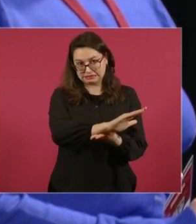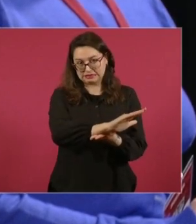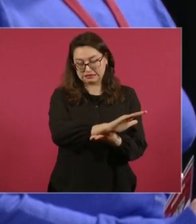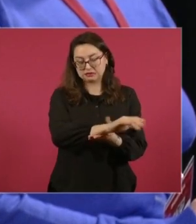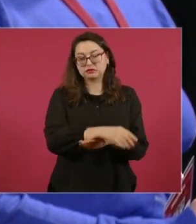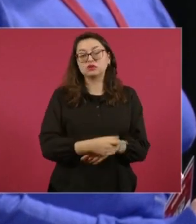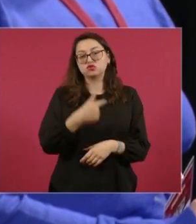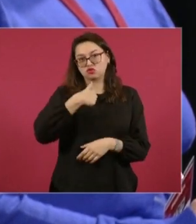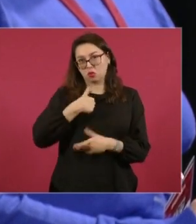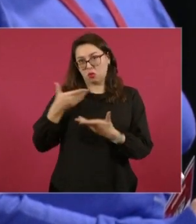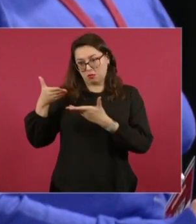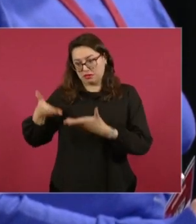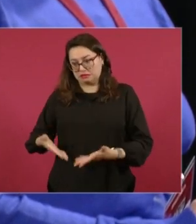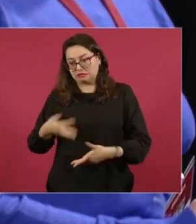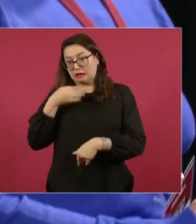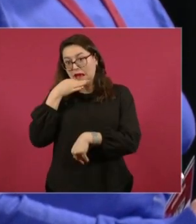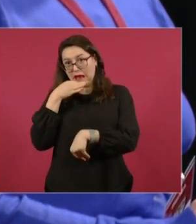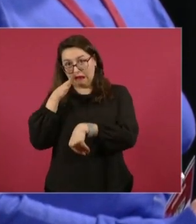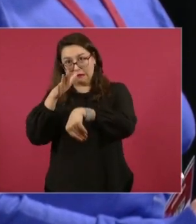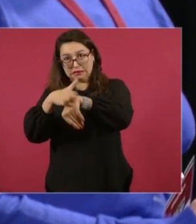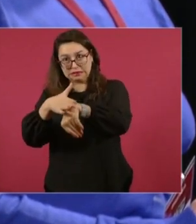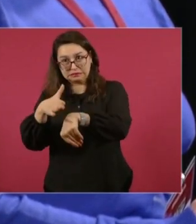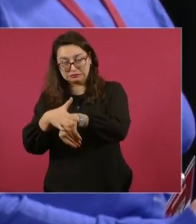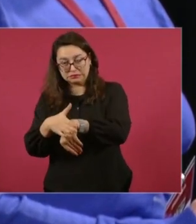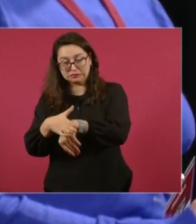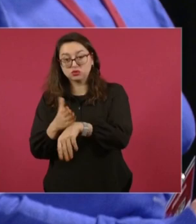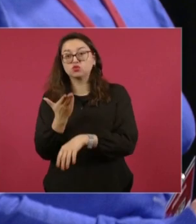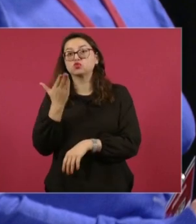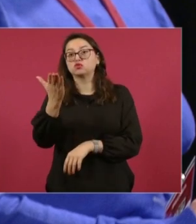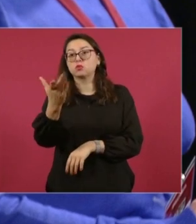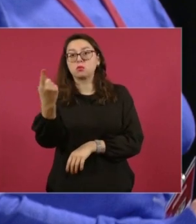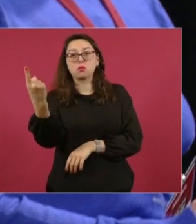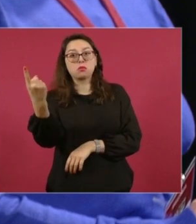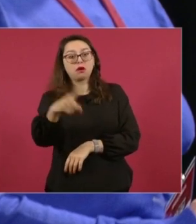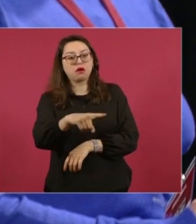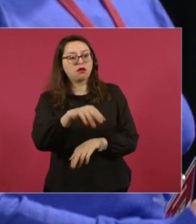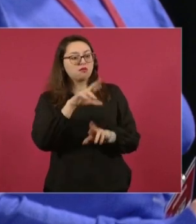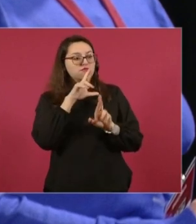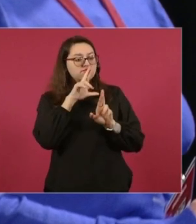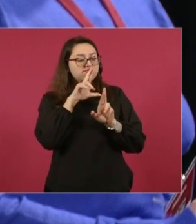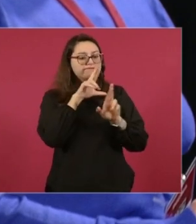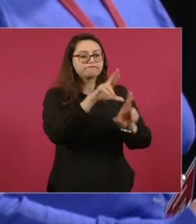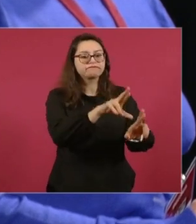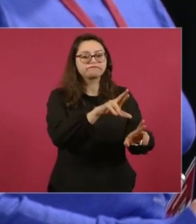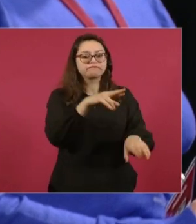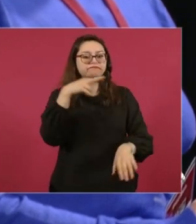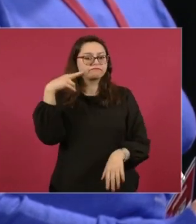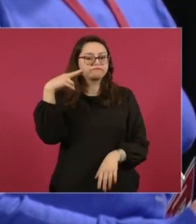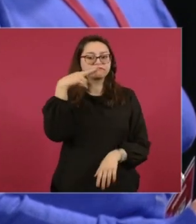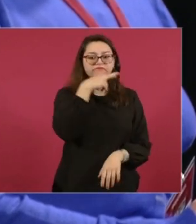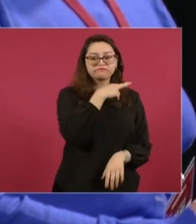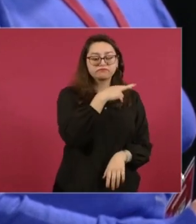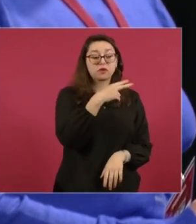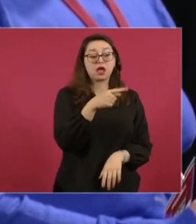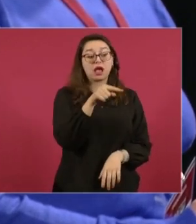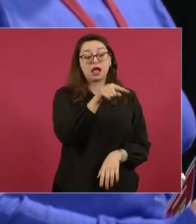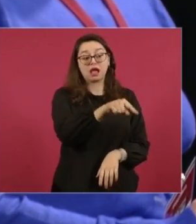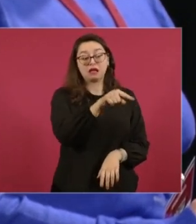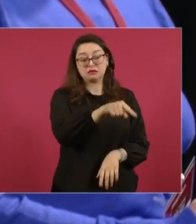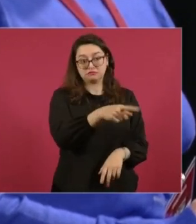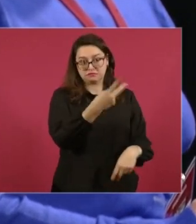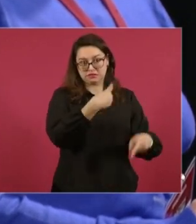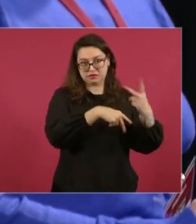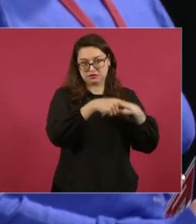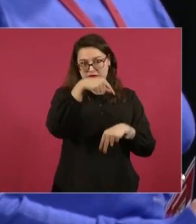procurador Luis Hernández Palacios, quien inmediatamente atendió a las personas, puesto que estaban aquí afuera del